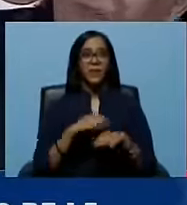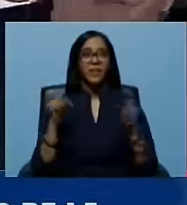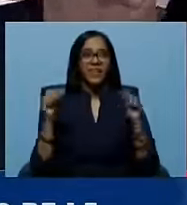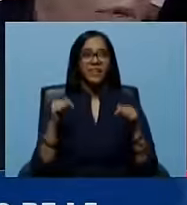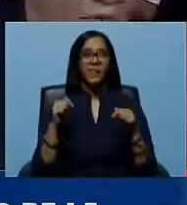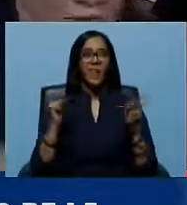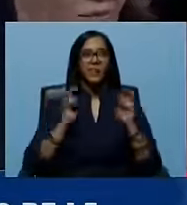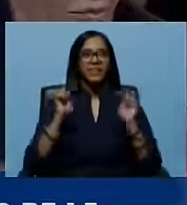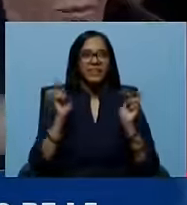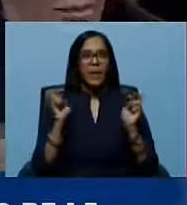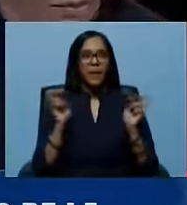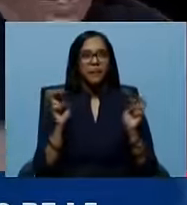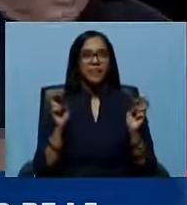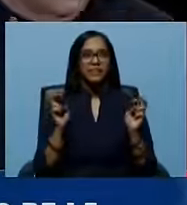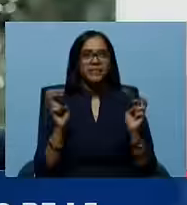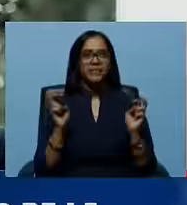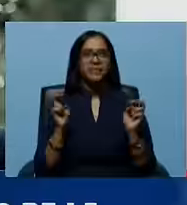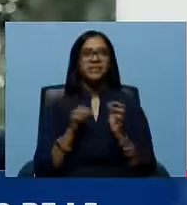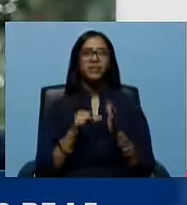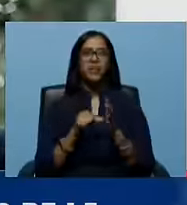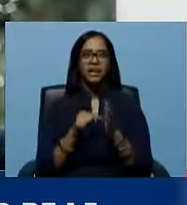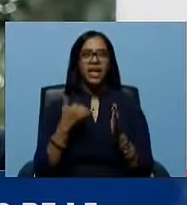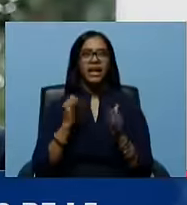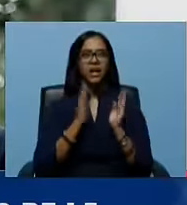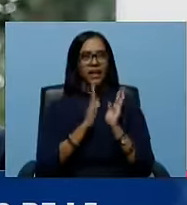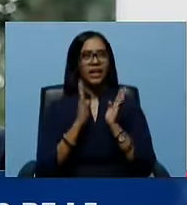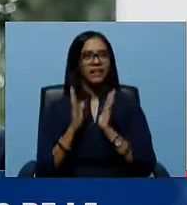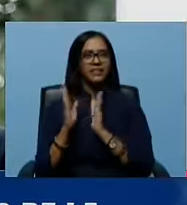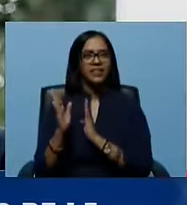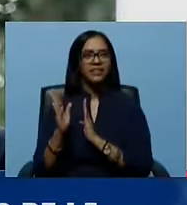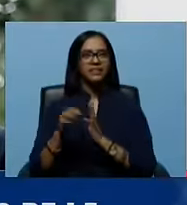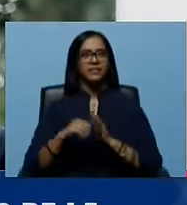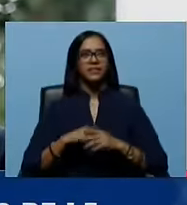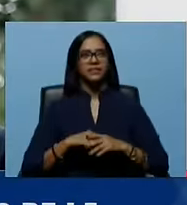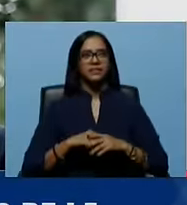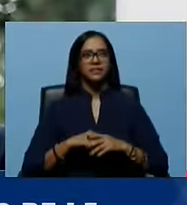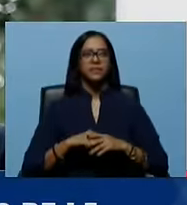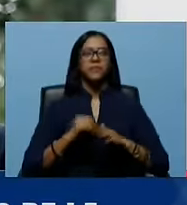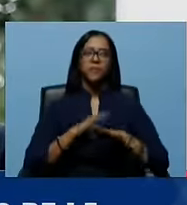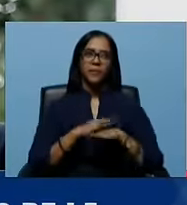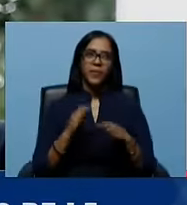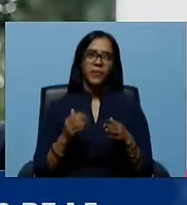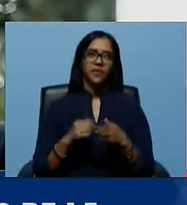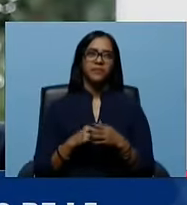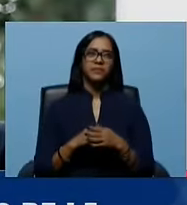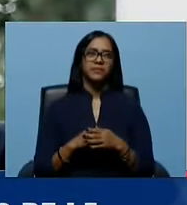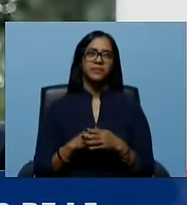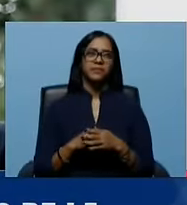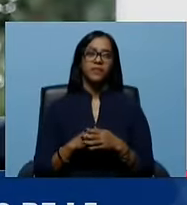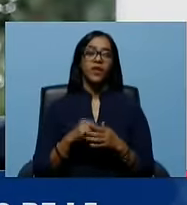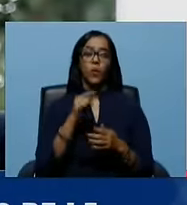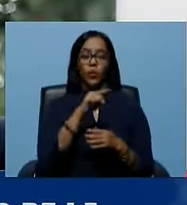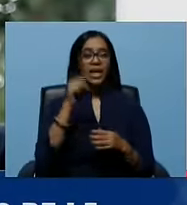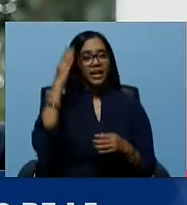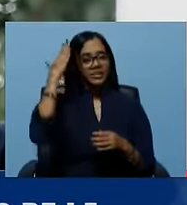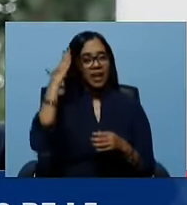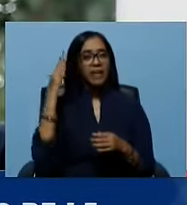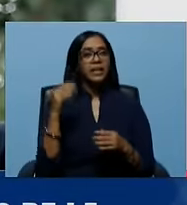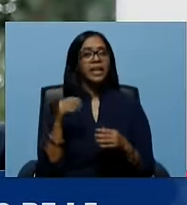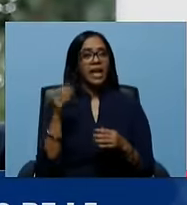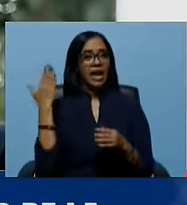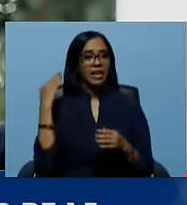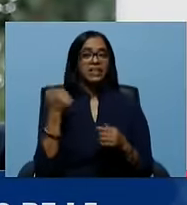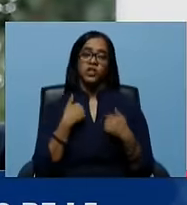un tema donde hay que organizarse. Porque ustedes saben que en esa época, yo